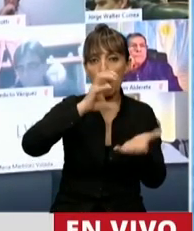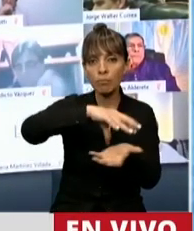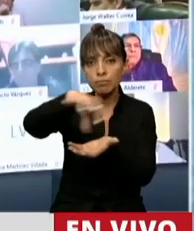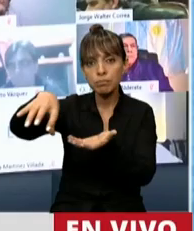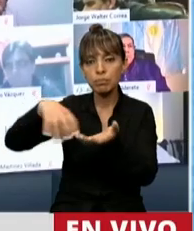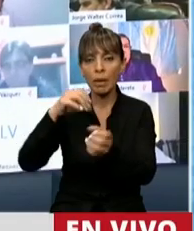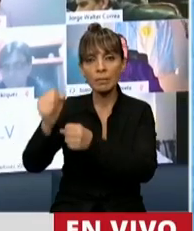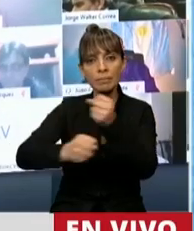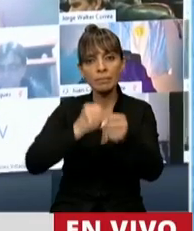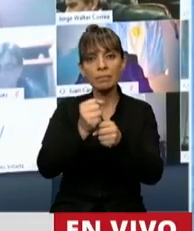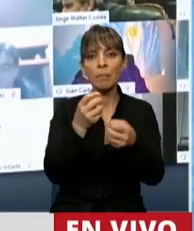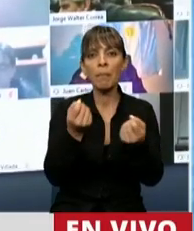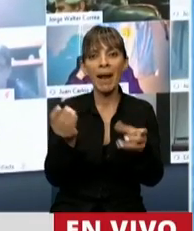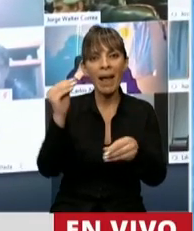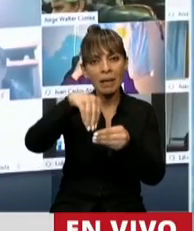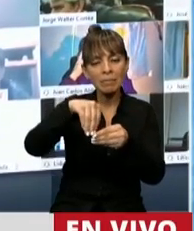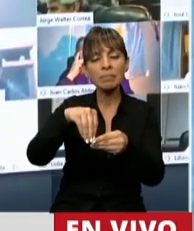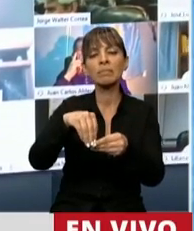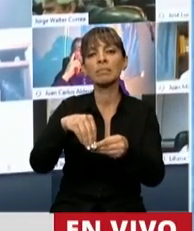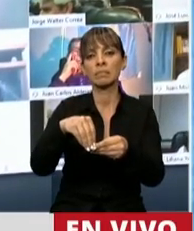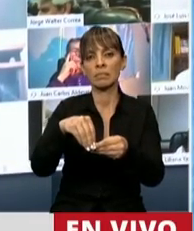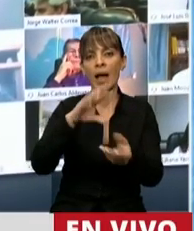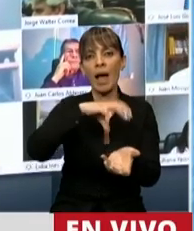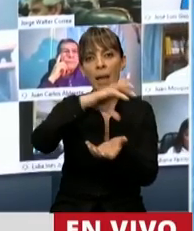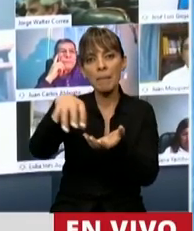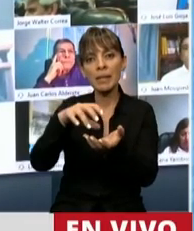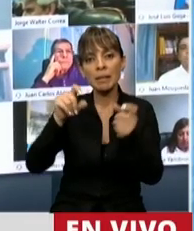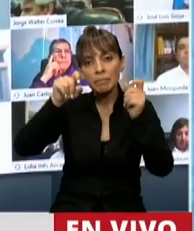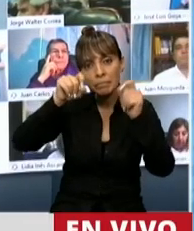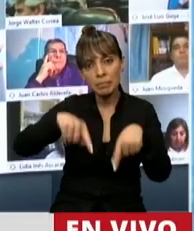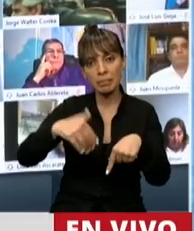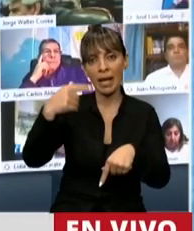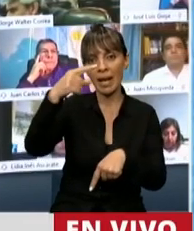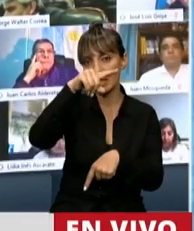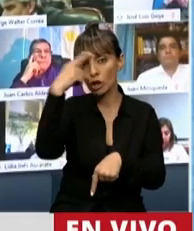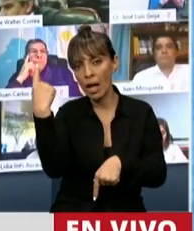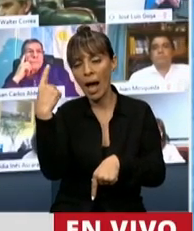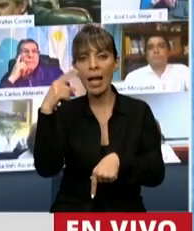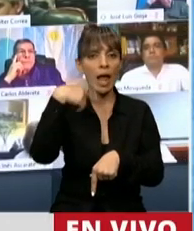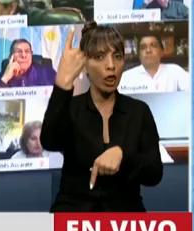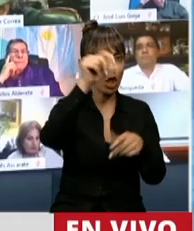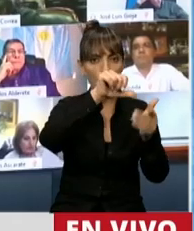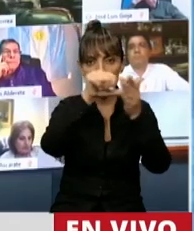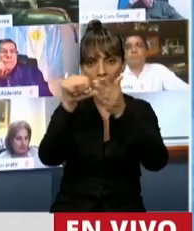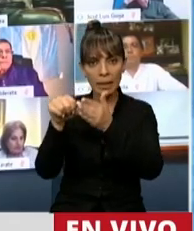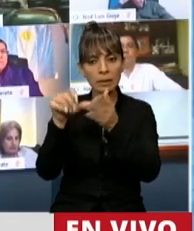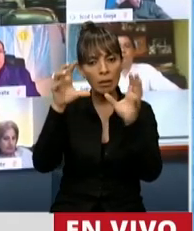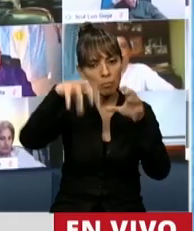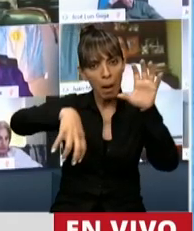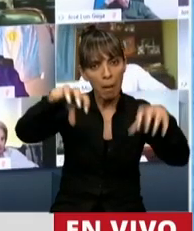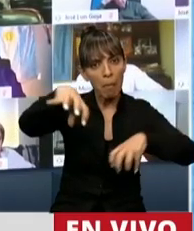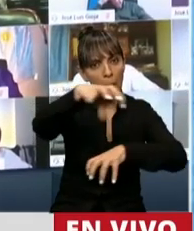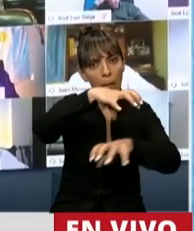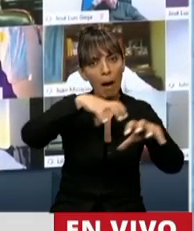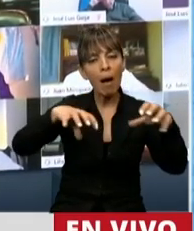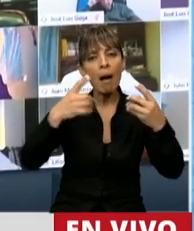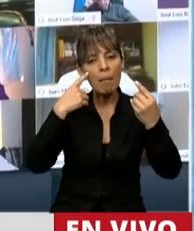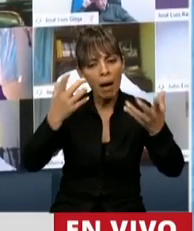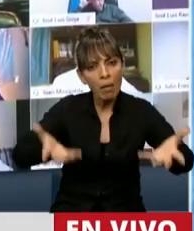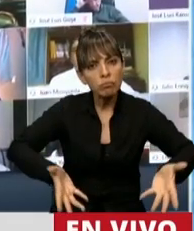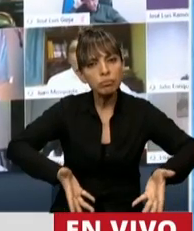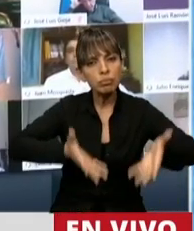innovación que albergue e incube empresas locales, nacionales y extranjeras para desarrollar la economía del